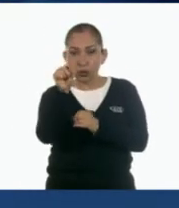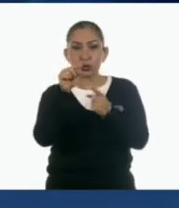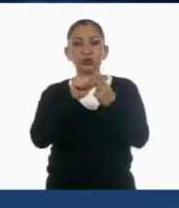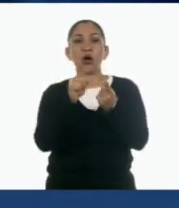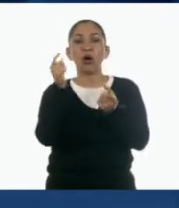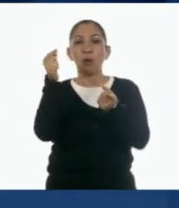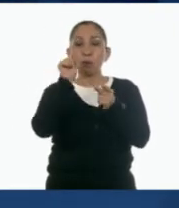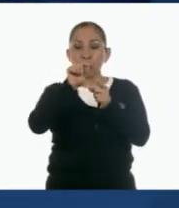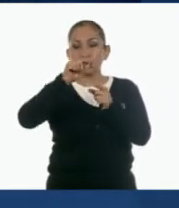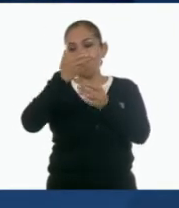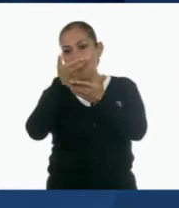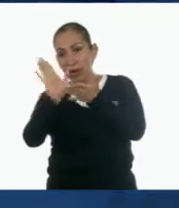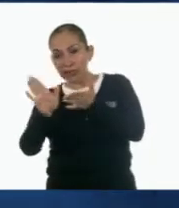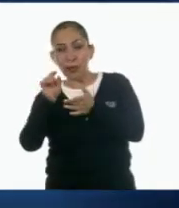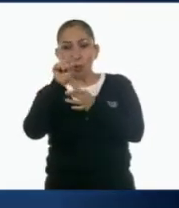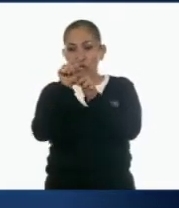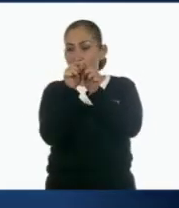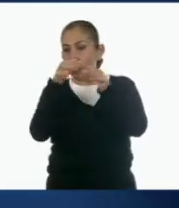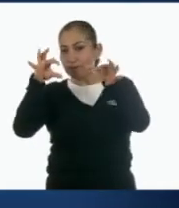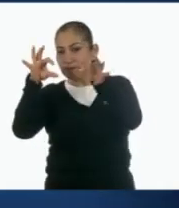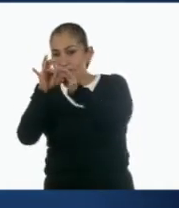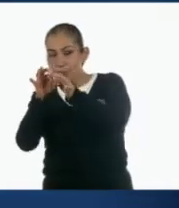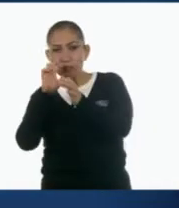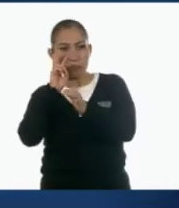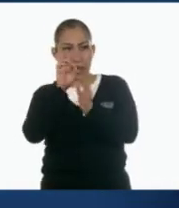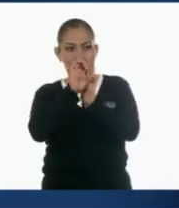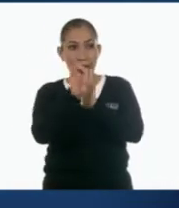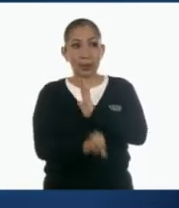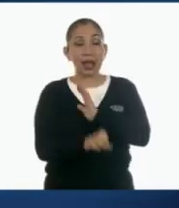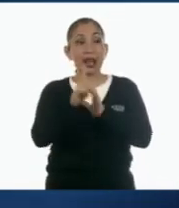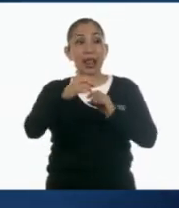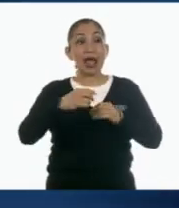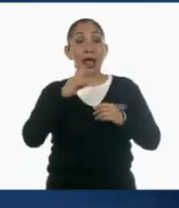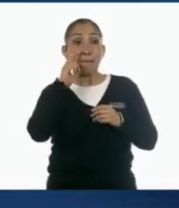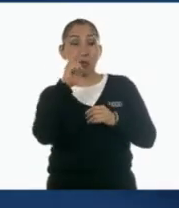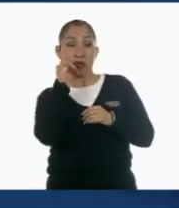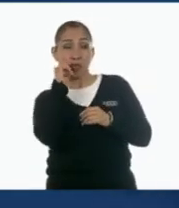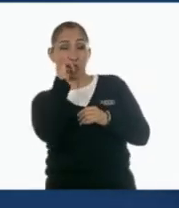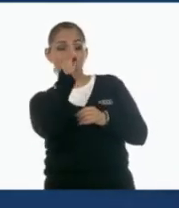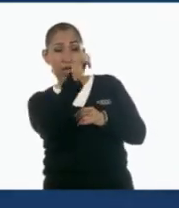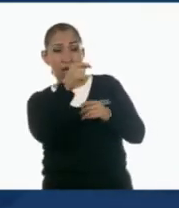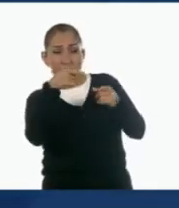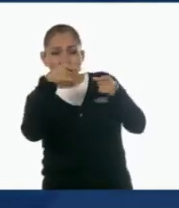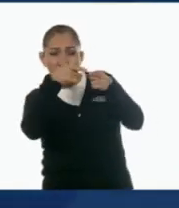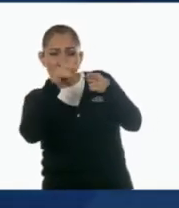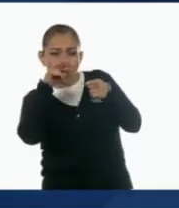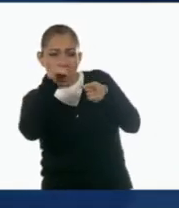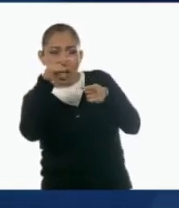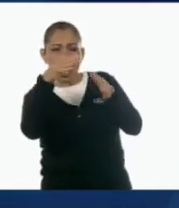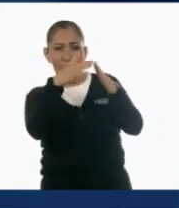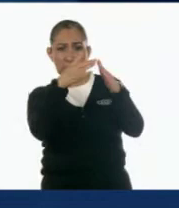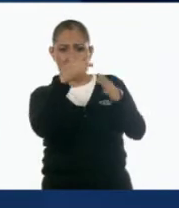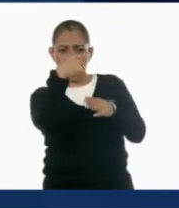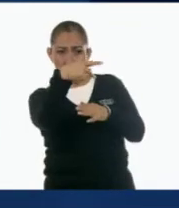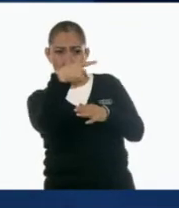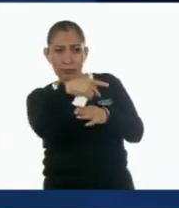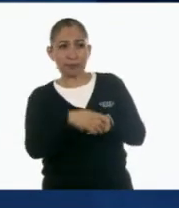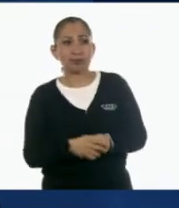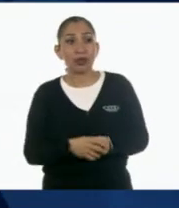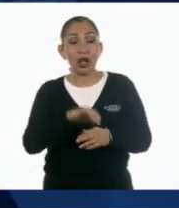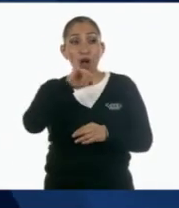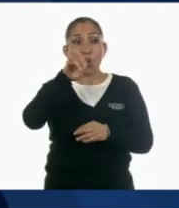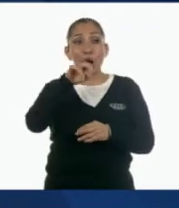punto y aparte, punto y seguido, y ahí tenemos el ejemplo. La vi desde lejos, estaba en la esquina de su casa.